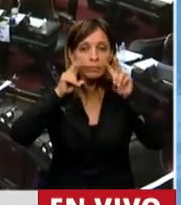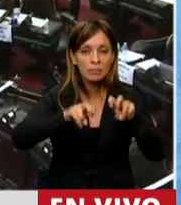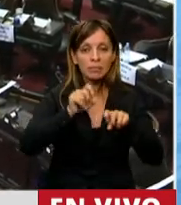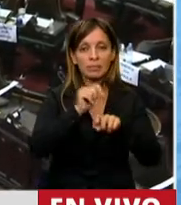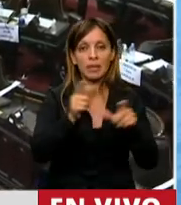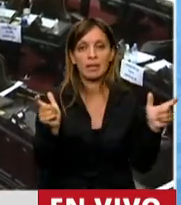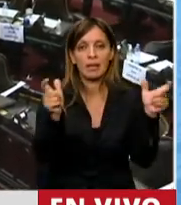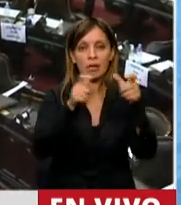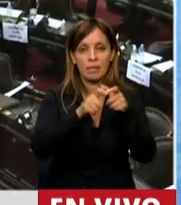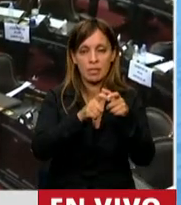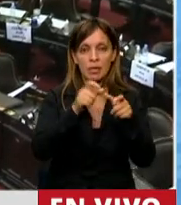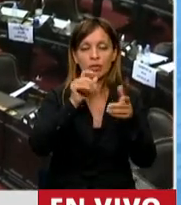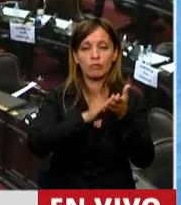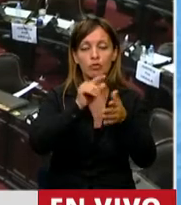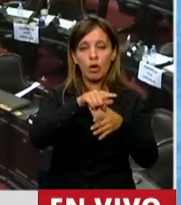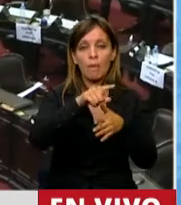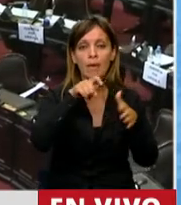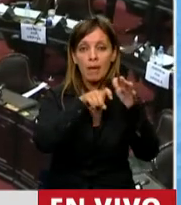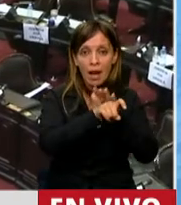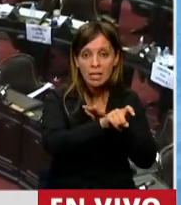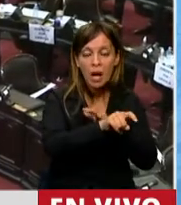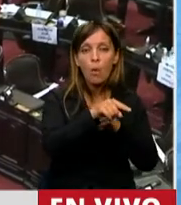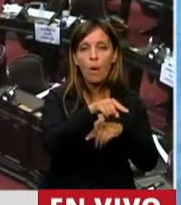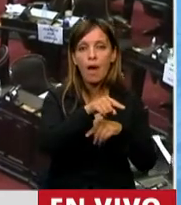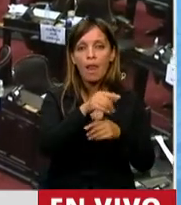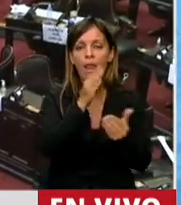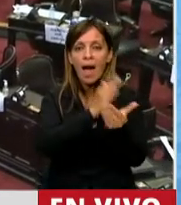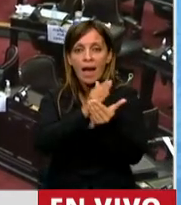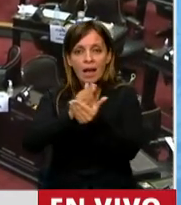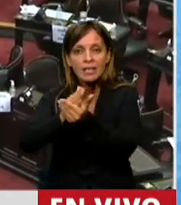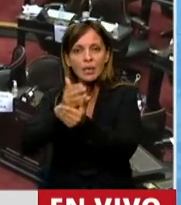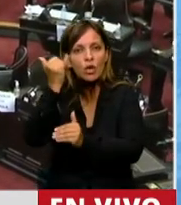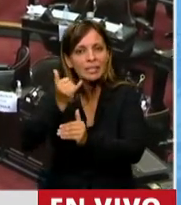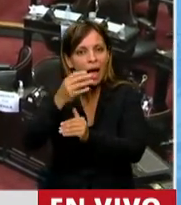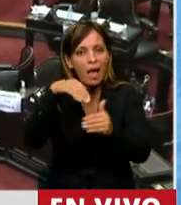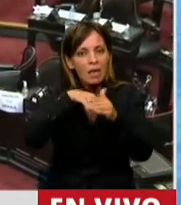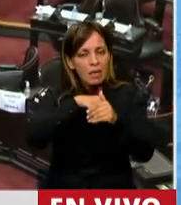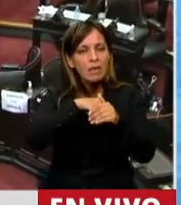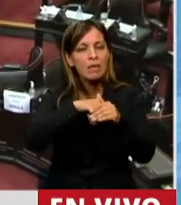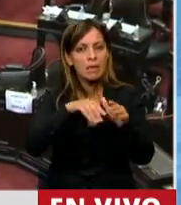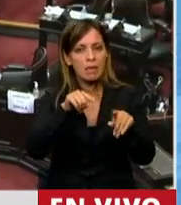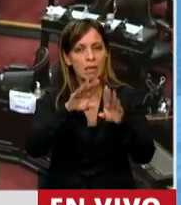Comisión Bicameral de Lara San Juan, cuyos archivos están en esta Cámara,